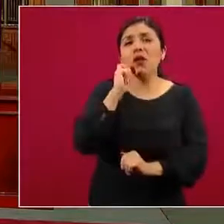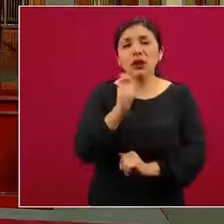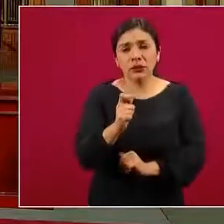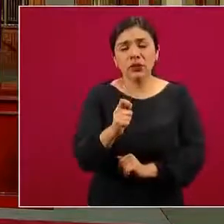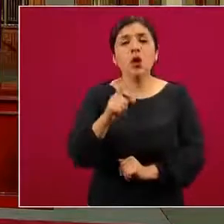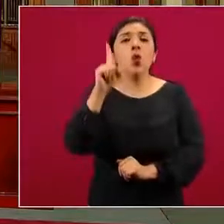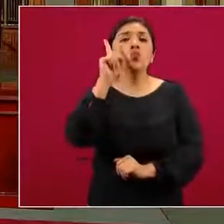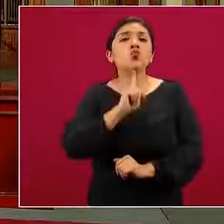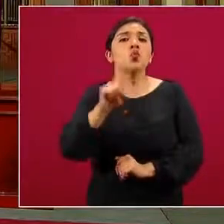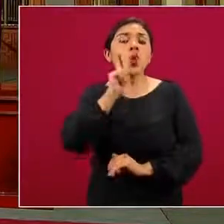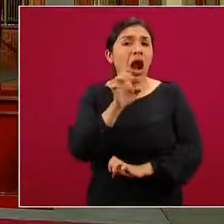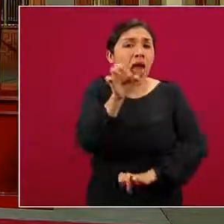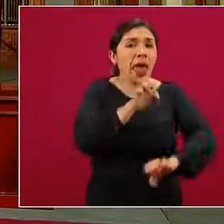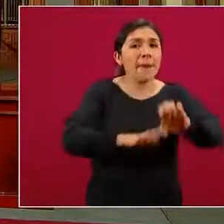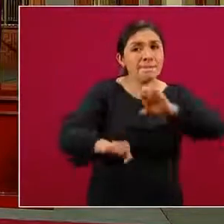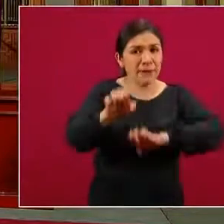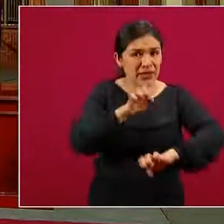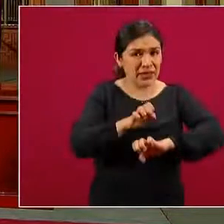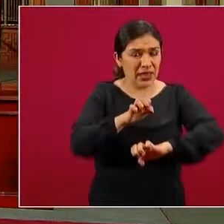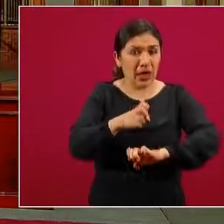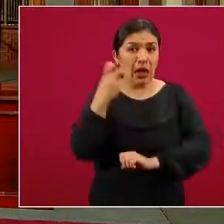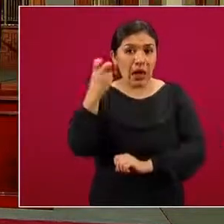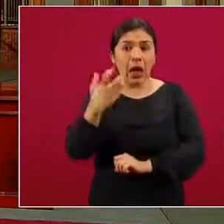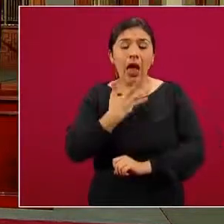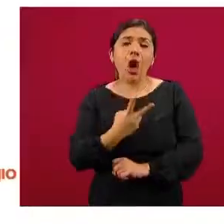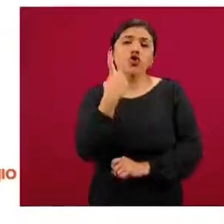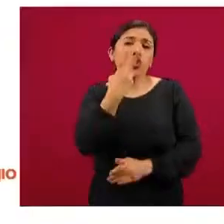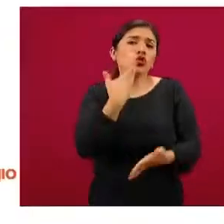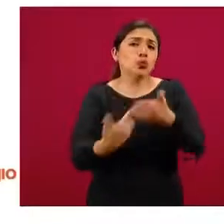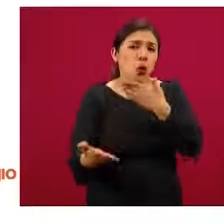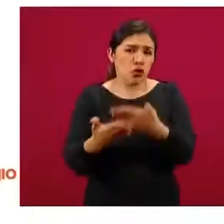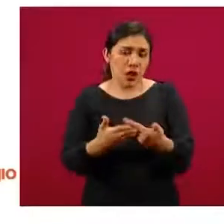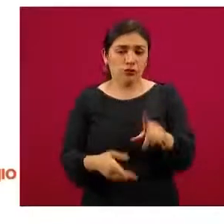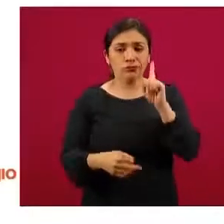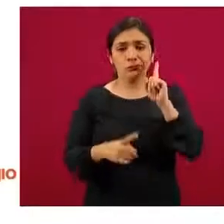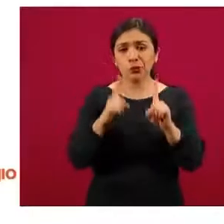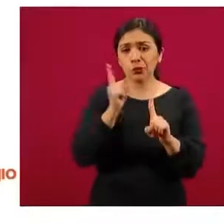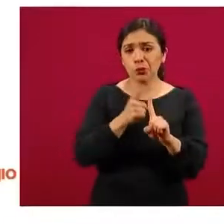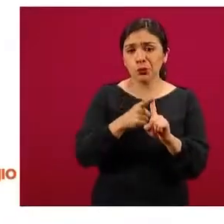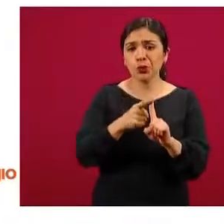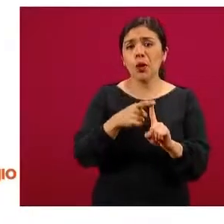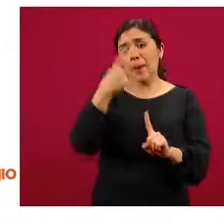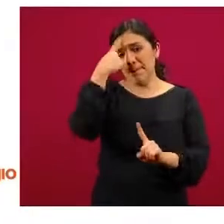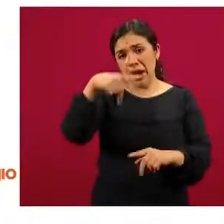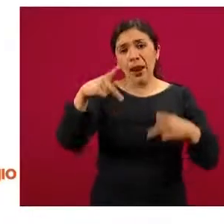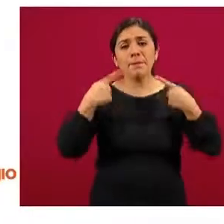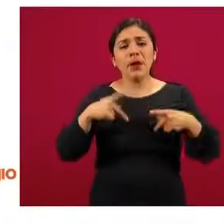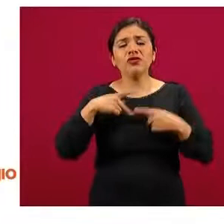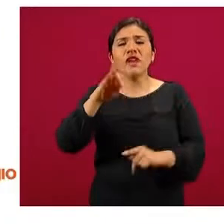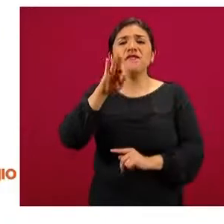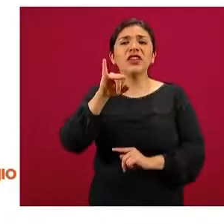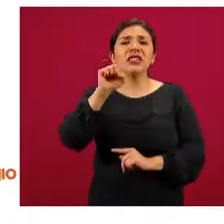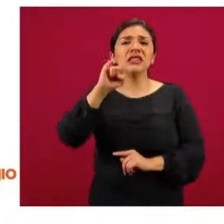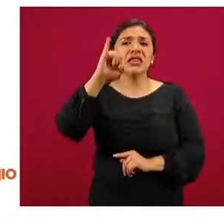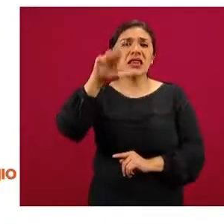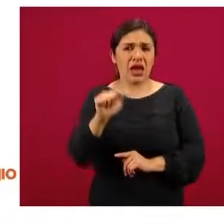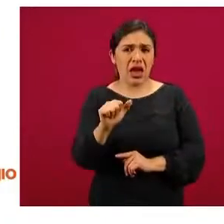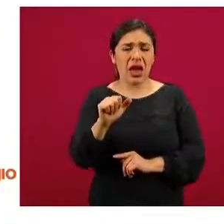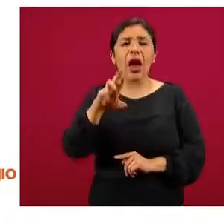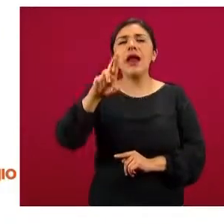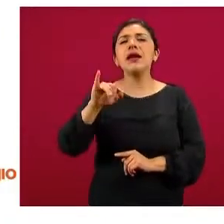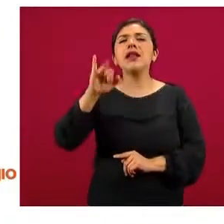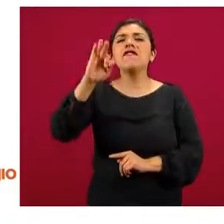justamente mujeres empresarias. Está en dos modalidades, para personas físicas en